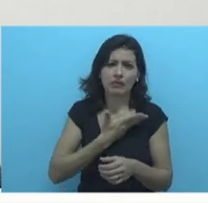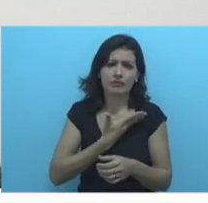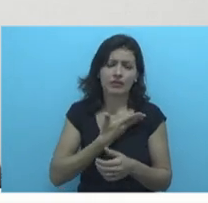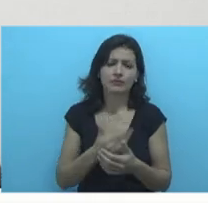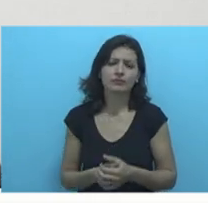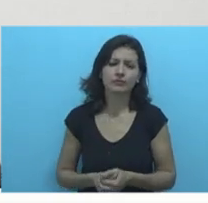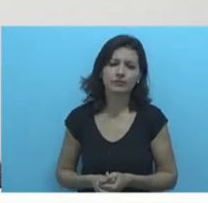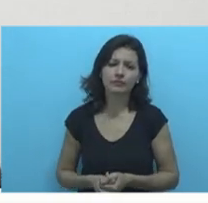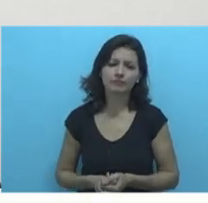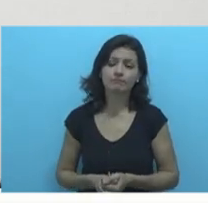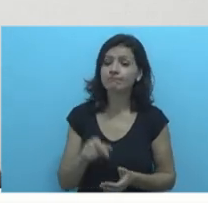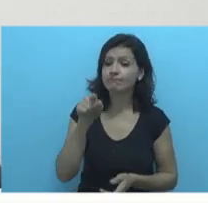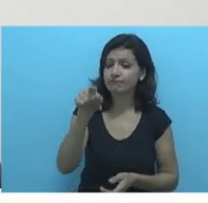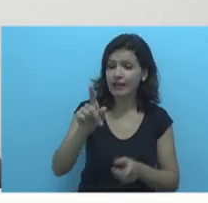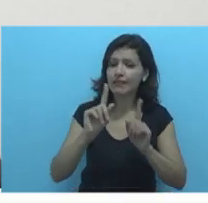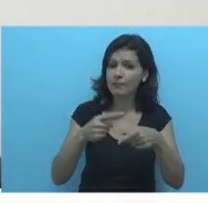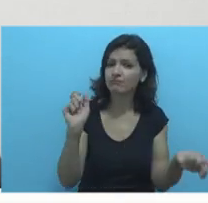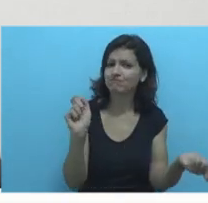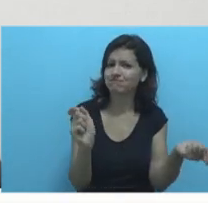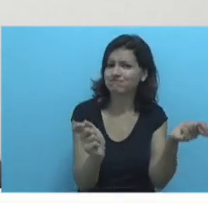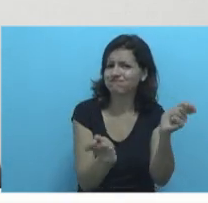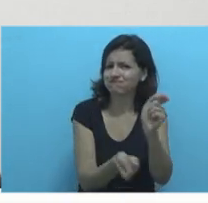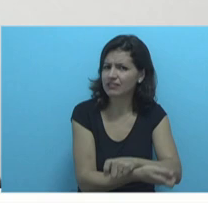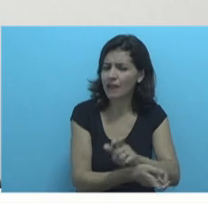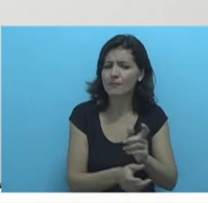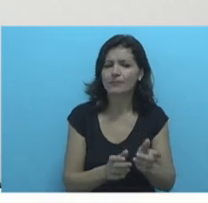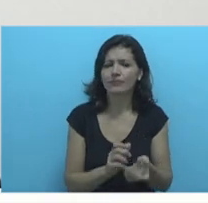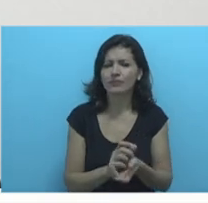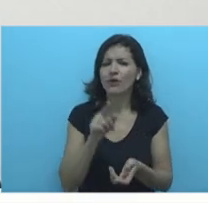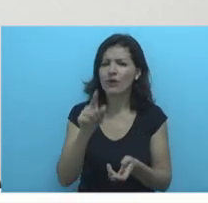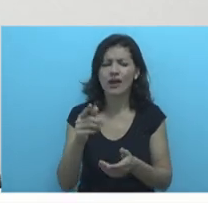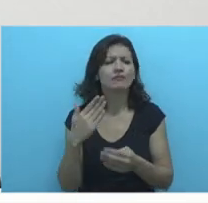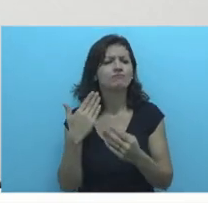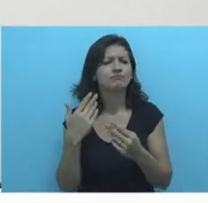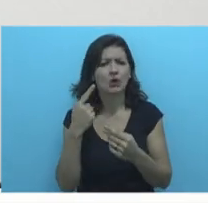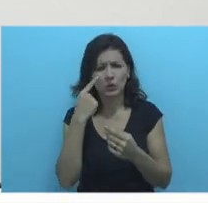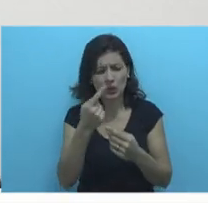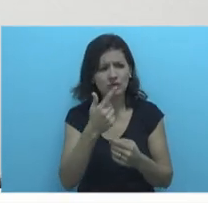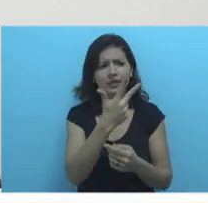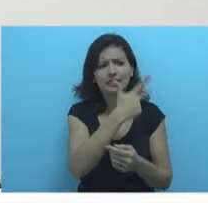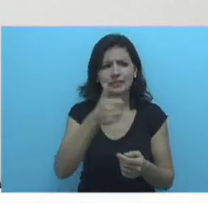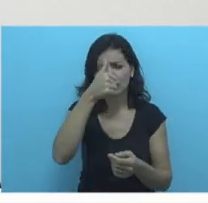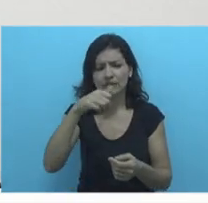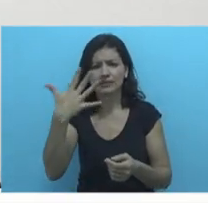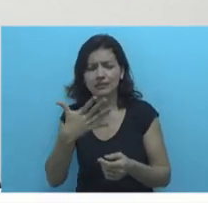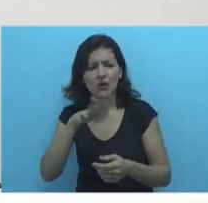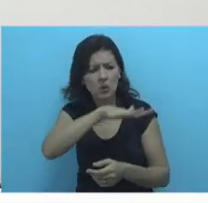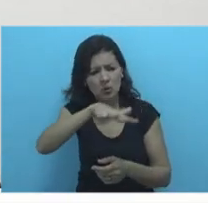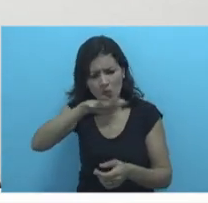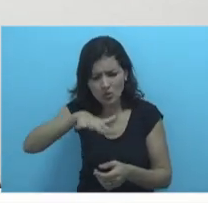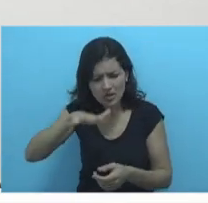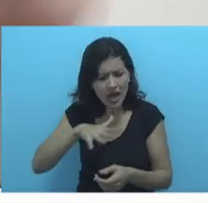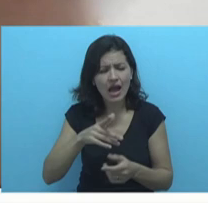Y Miguel la dio vuelta no solamente porque estuvo en cada una de las 365 localidades, sino porque